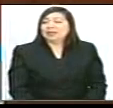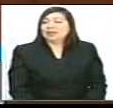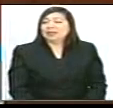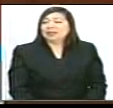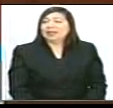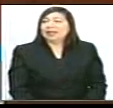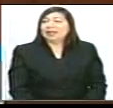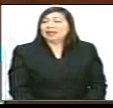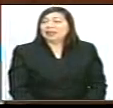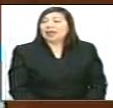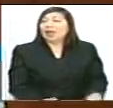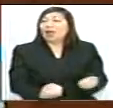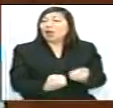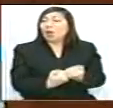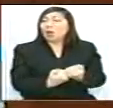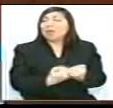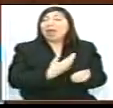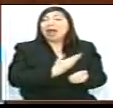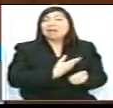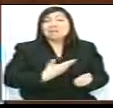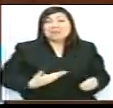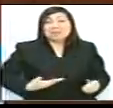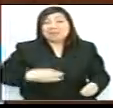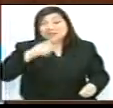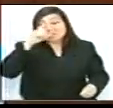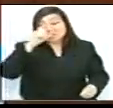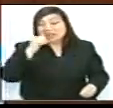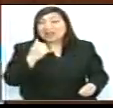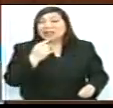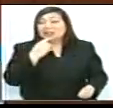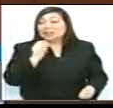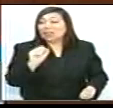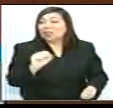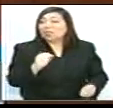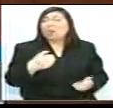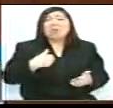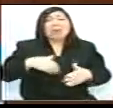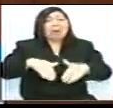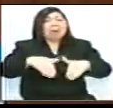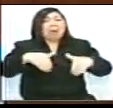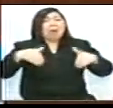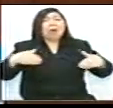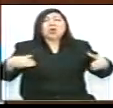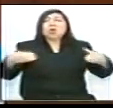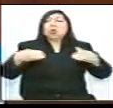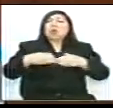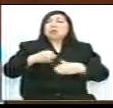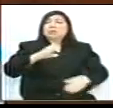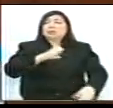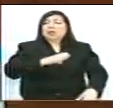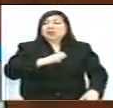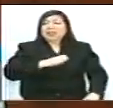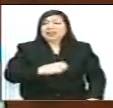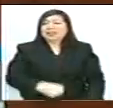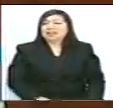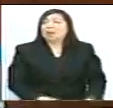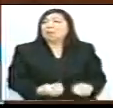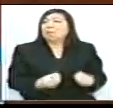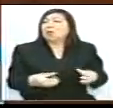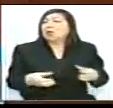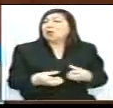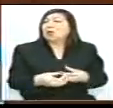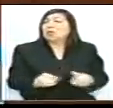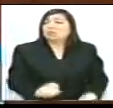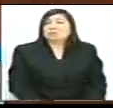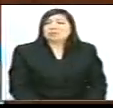satélites del gobierno, de Vizcarra, dicen, nos retiramos de la Comisión de Ética, porque esa